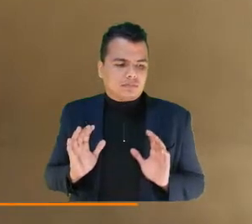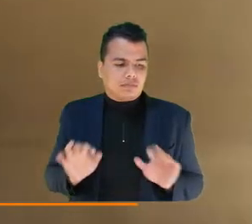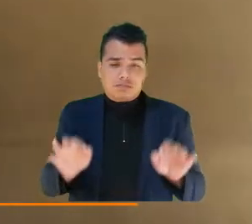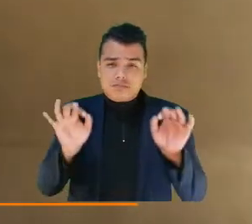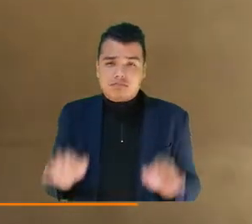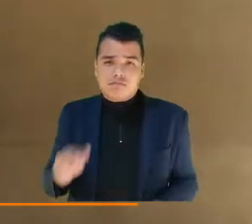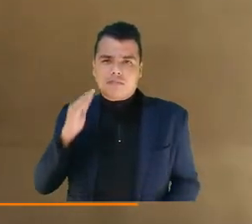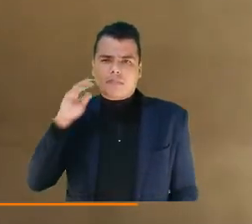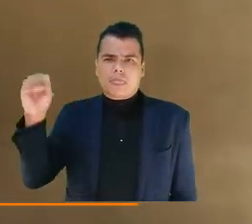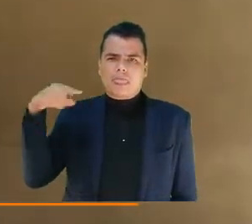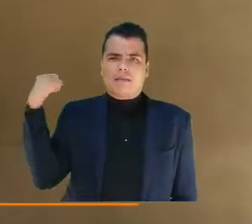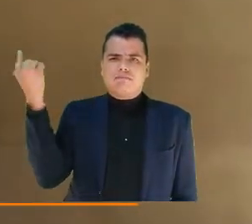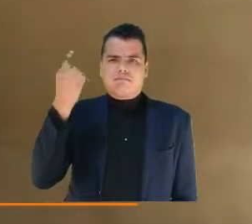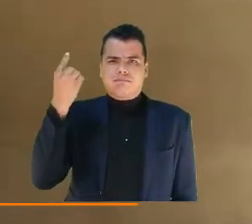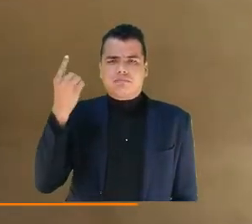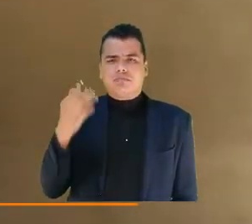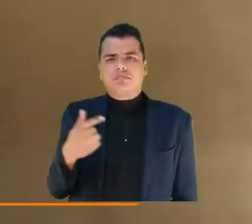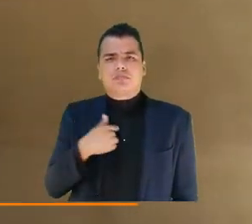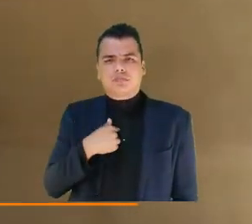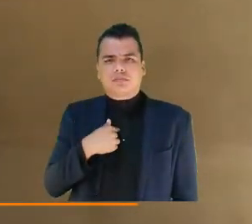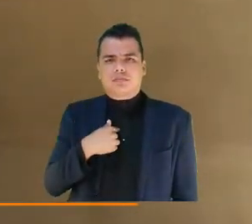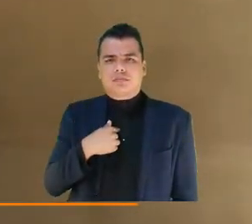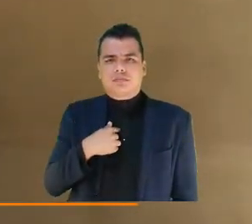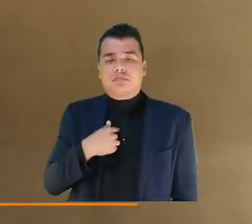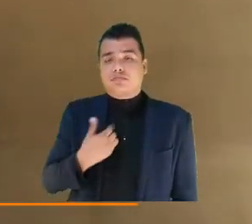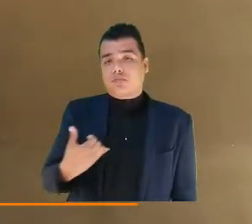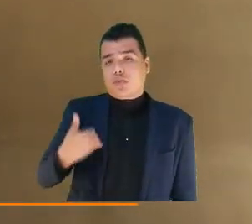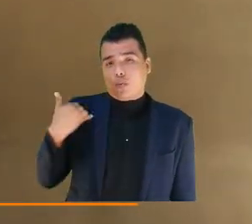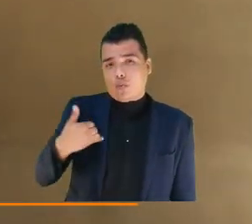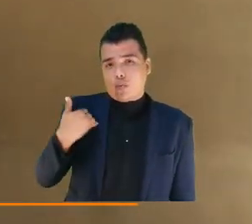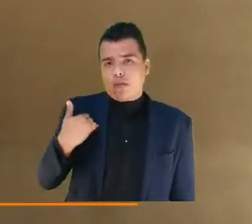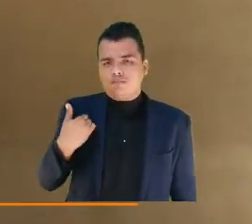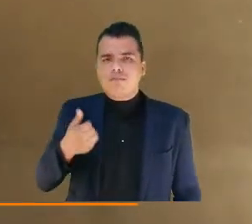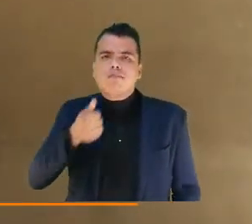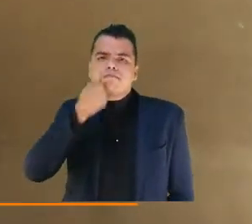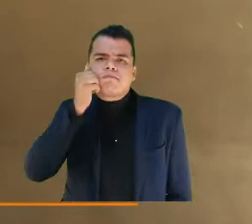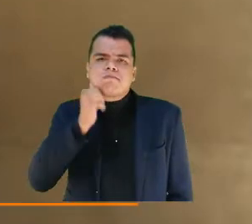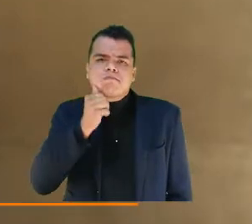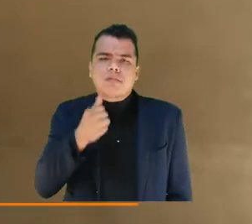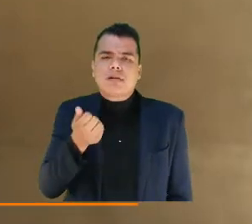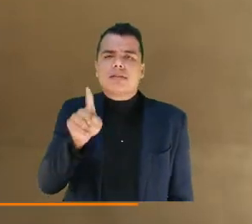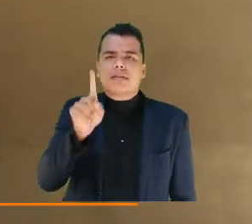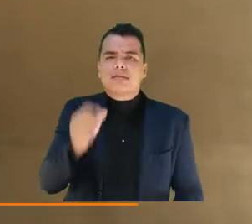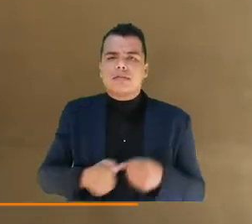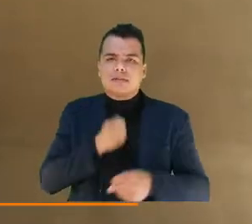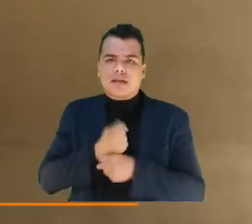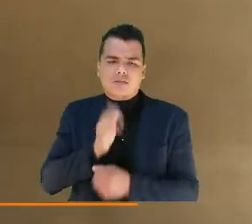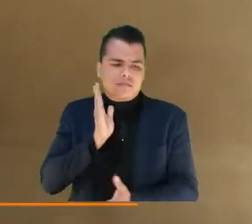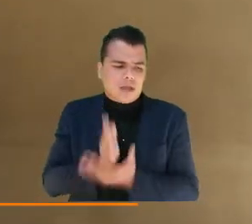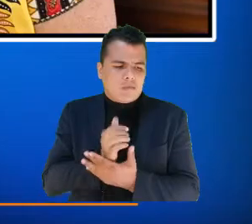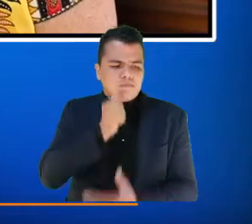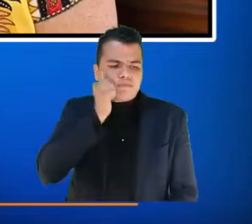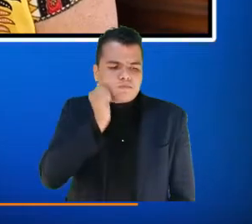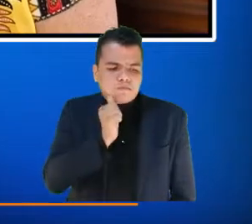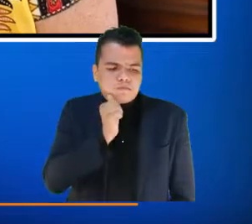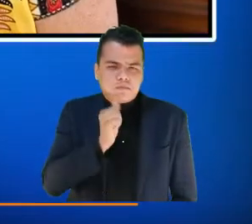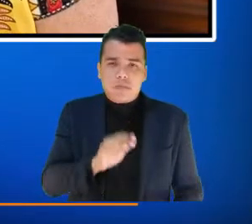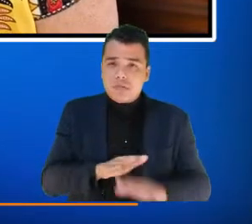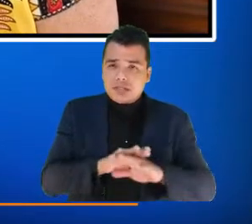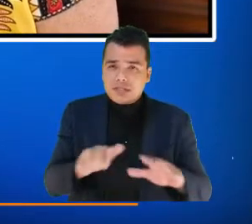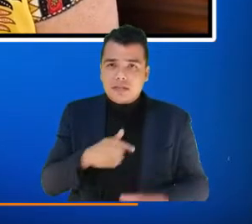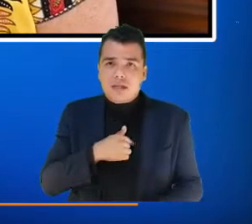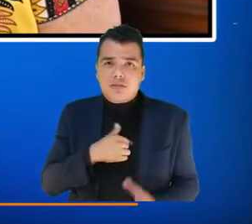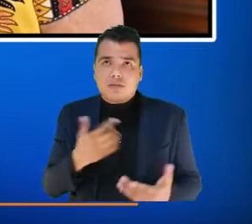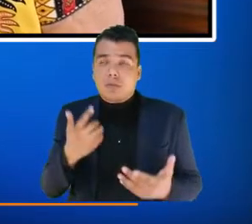pues como muchas mujeres de este país, fui mamá adolescente. A mis 16 años quedé en embarazo y no